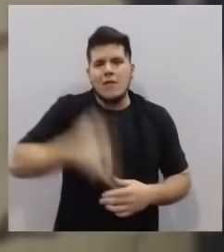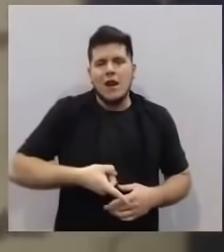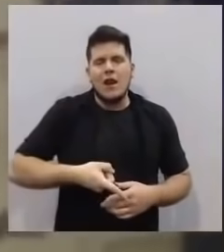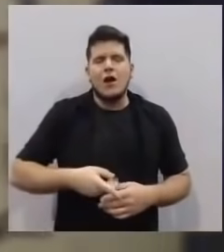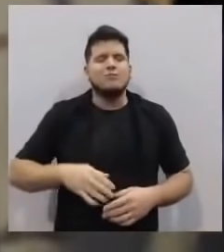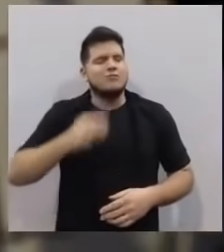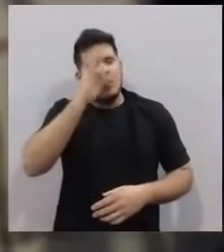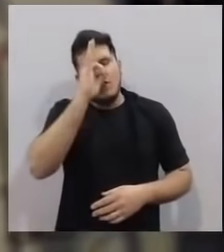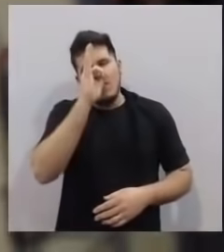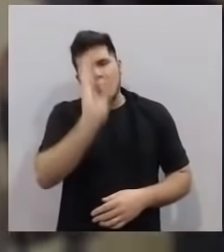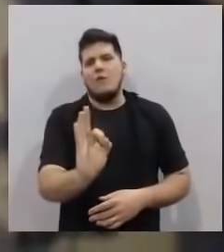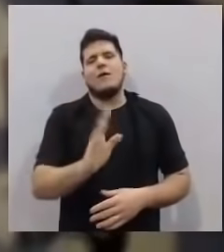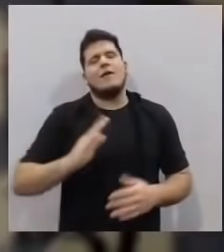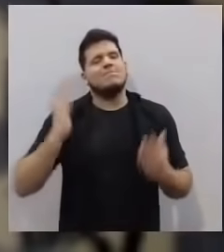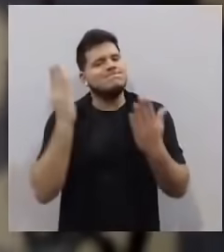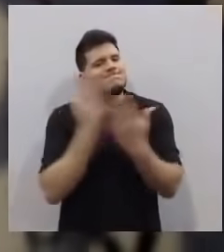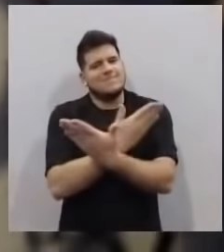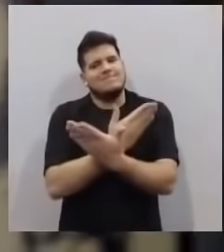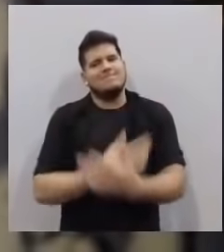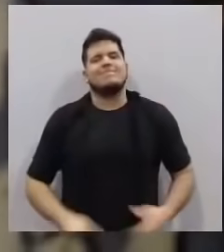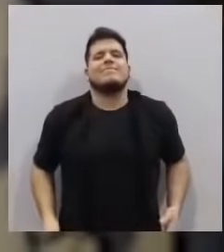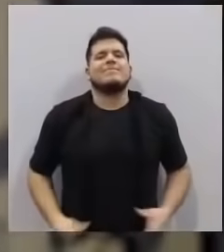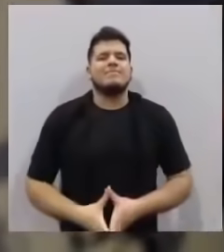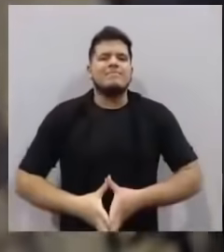cuando le aplauden al dios de las promesas